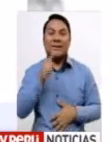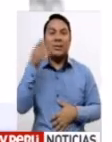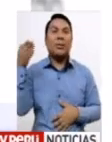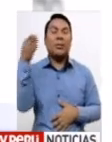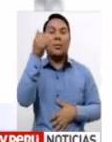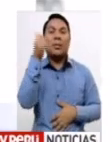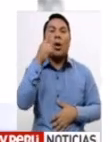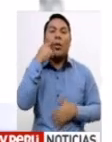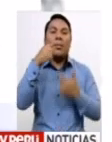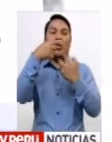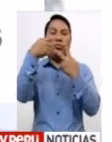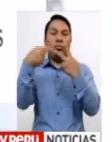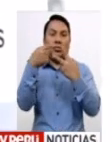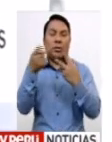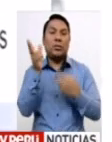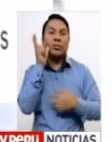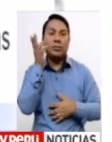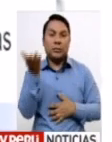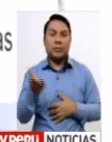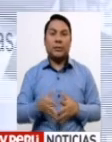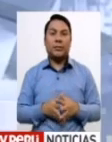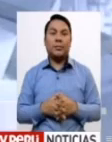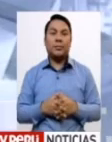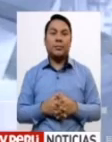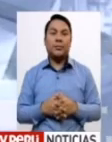y Ricardo Venegas. Escuchemos.